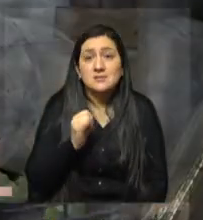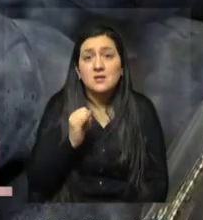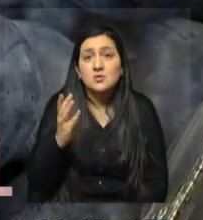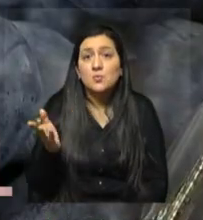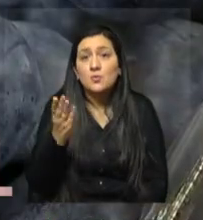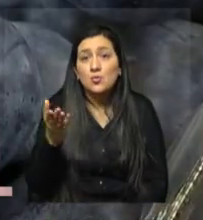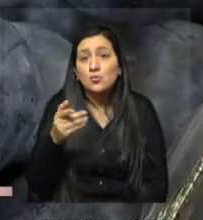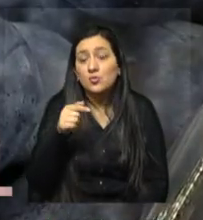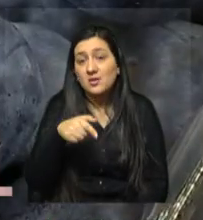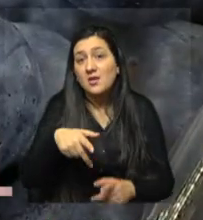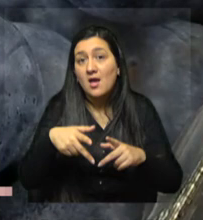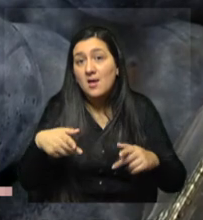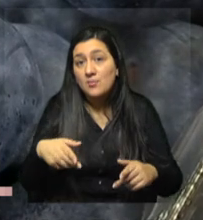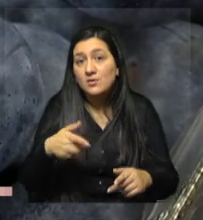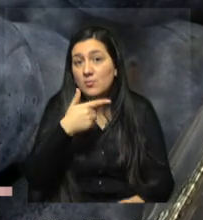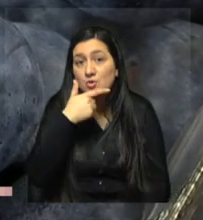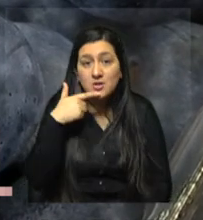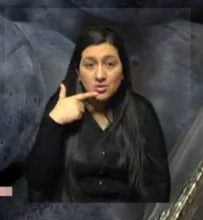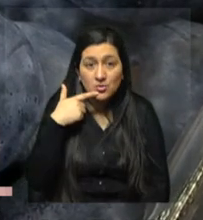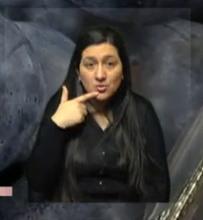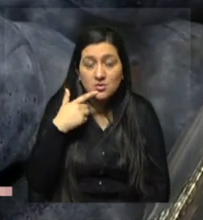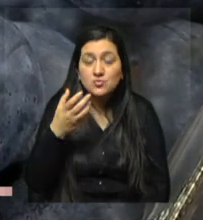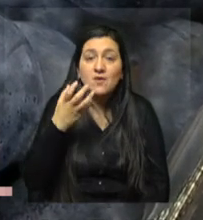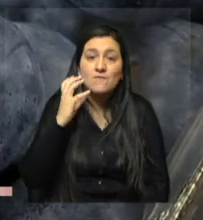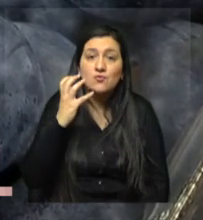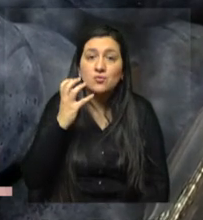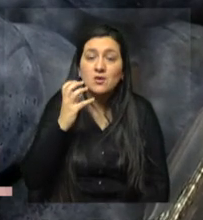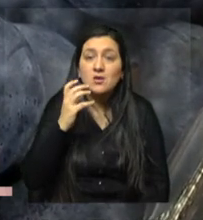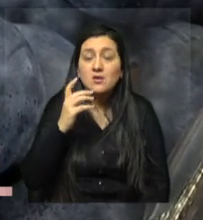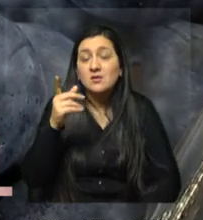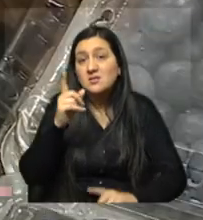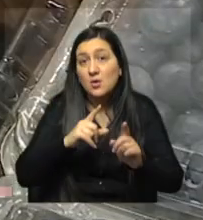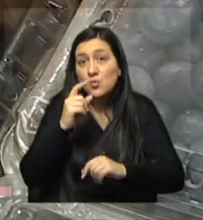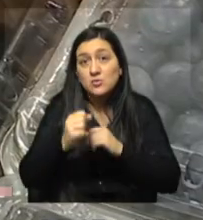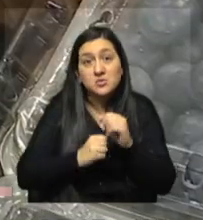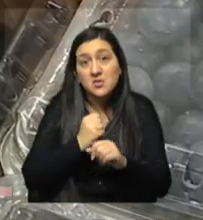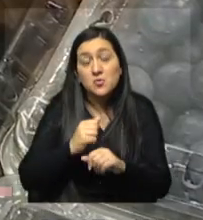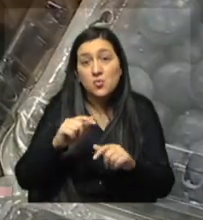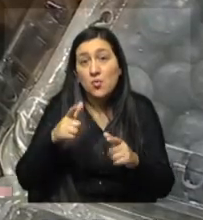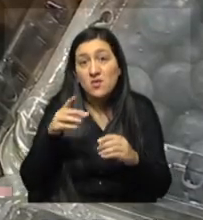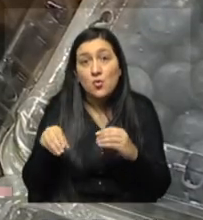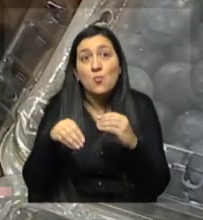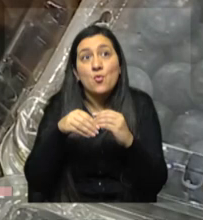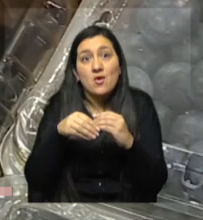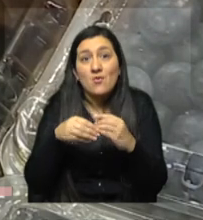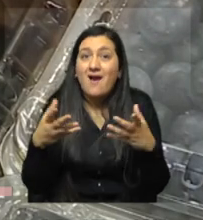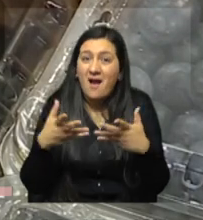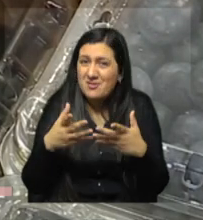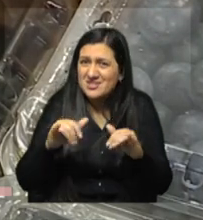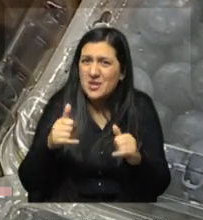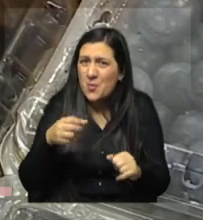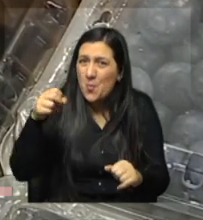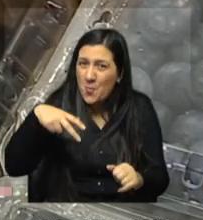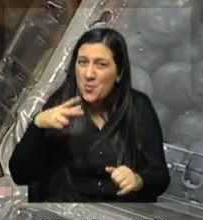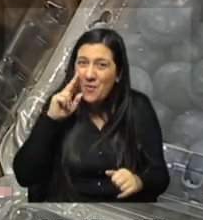producto típico de esta época. Están muy ricos. Es una fruta que hasta hace algunos años no teníamos incorporada. Hoy en día ya es mucho más